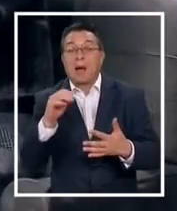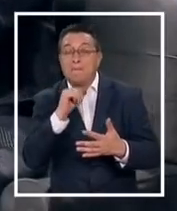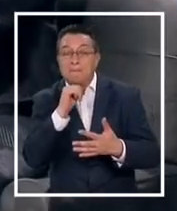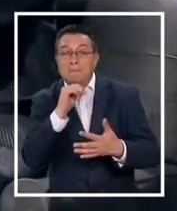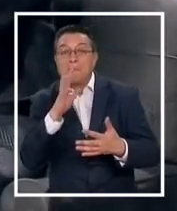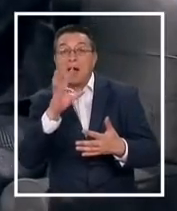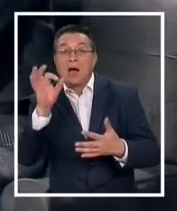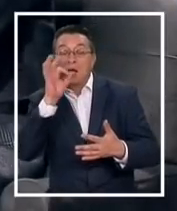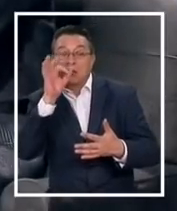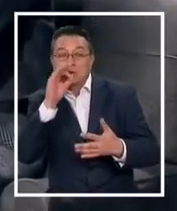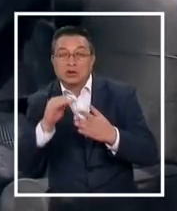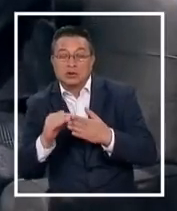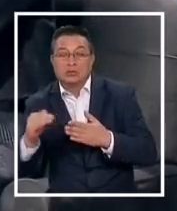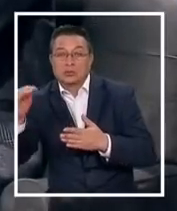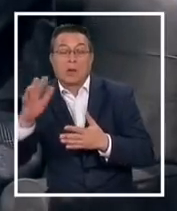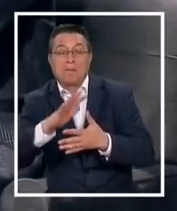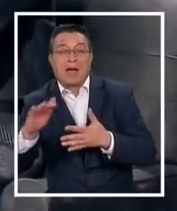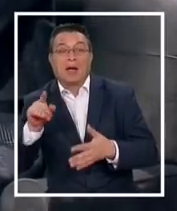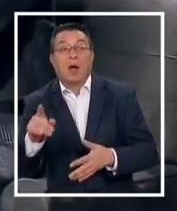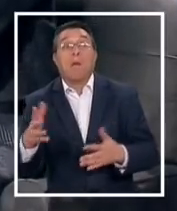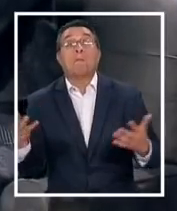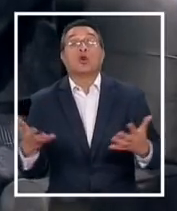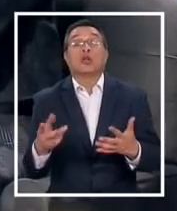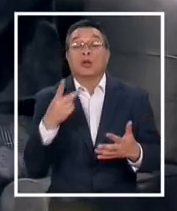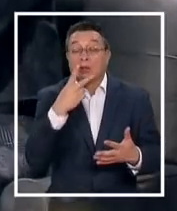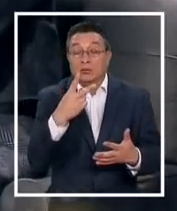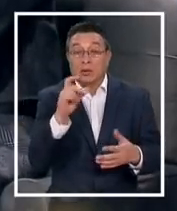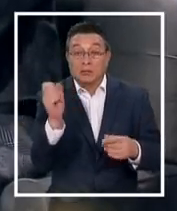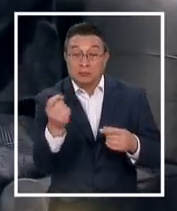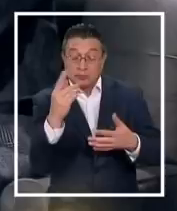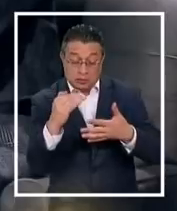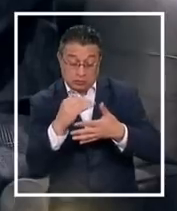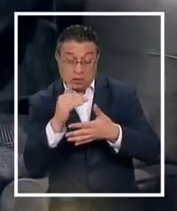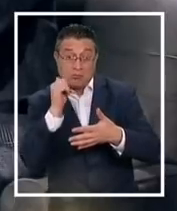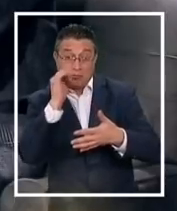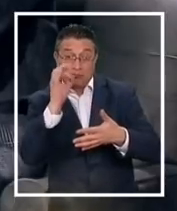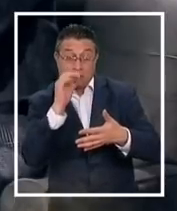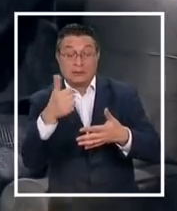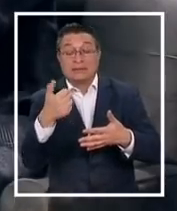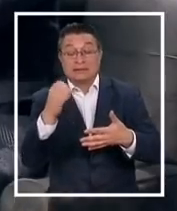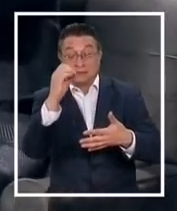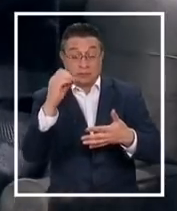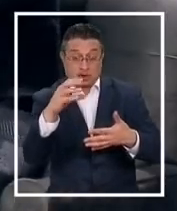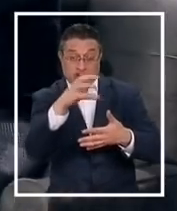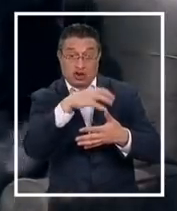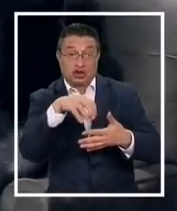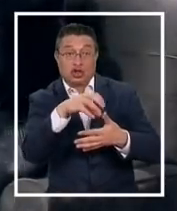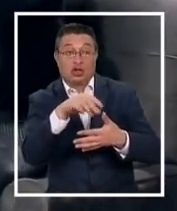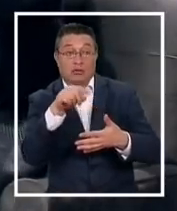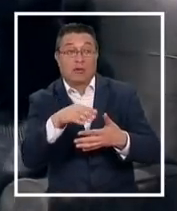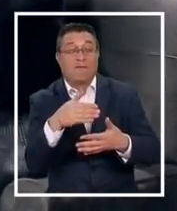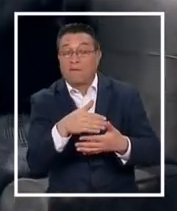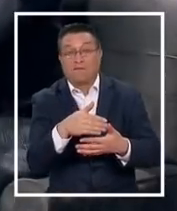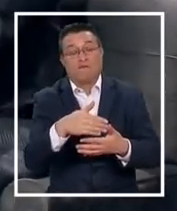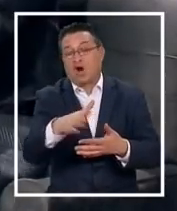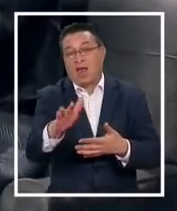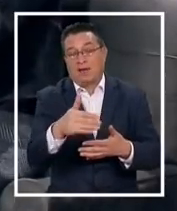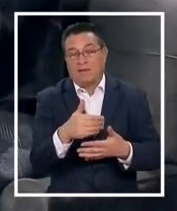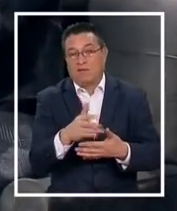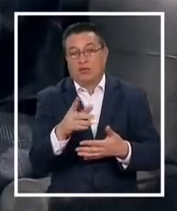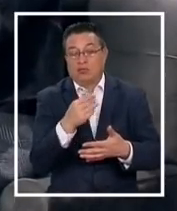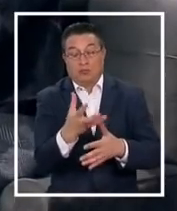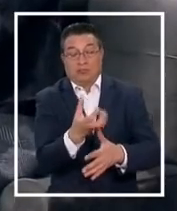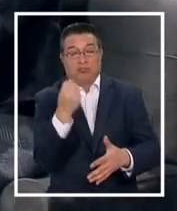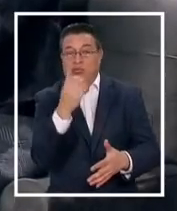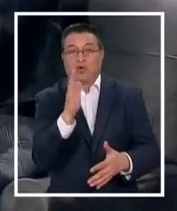quintiles más ricos de la población. ¿Por qué? Porque si tú miras el primer quintil, un 60% de ese primer quintil ya no tiene fondos